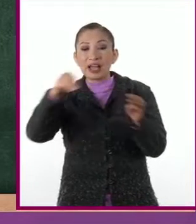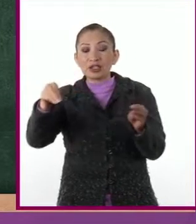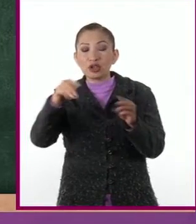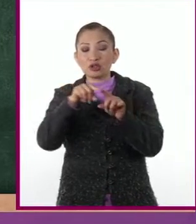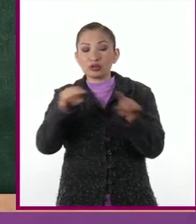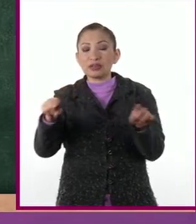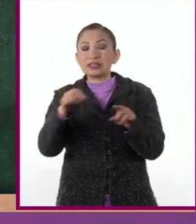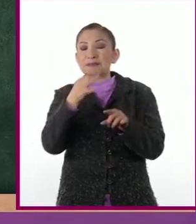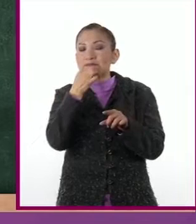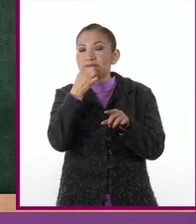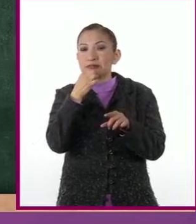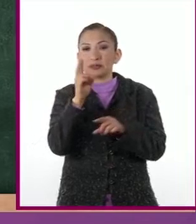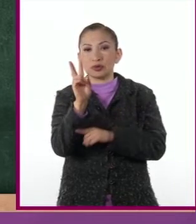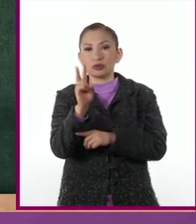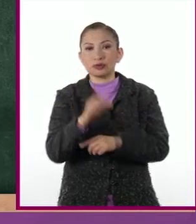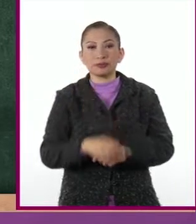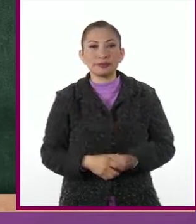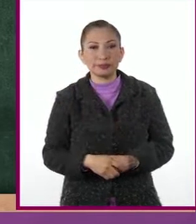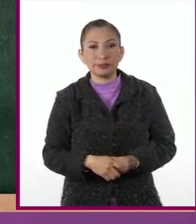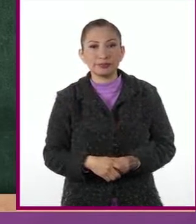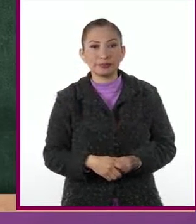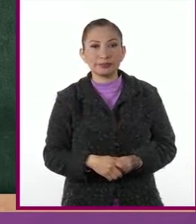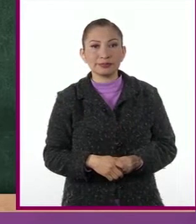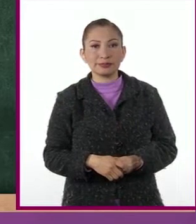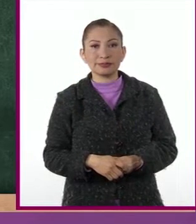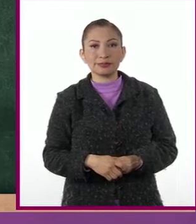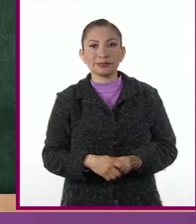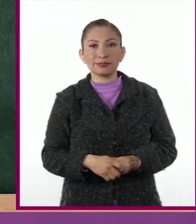sobre segundo al cuadrado.